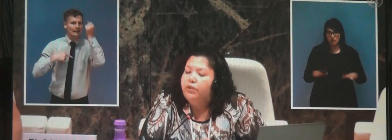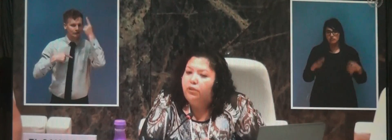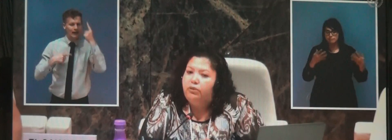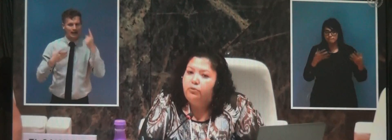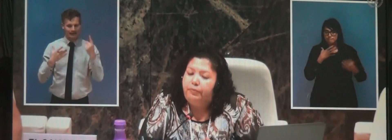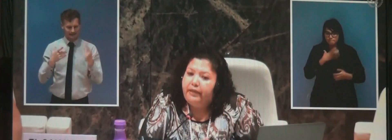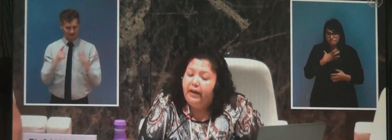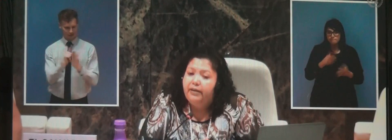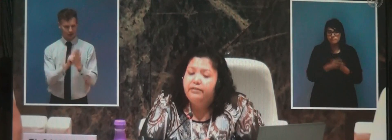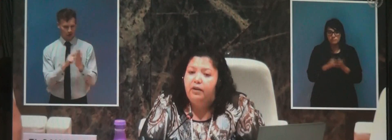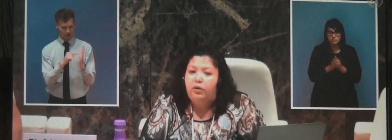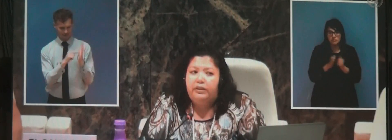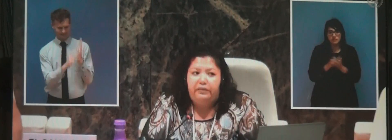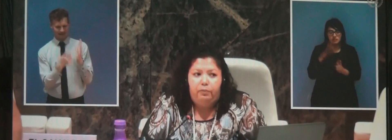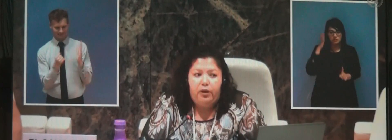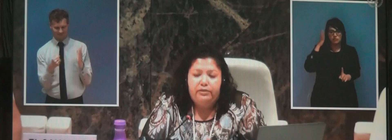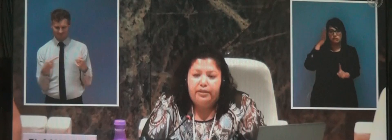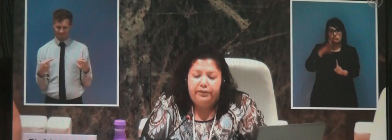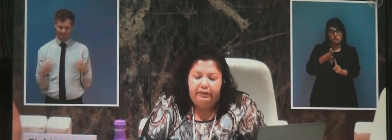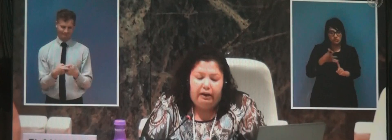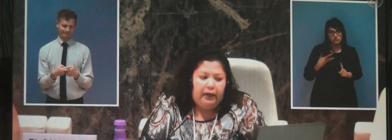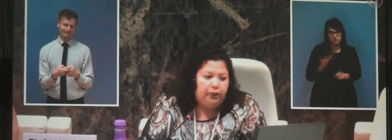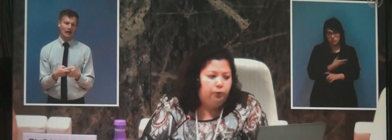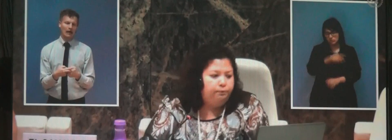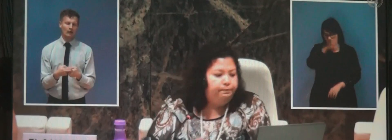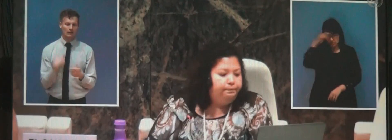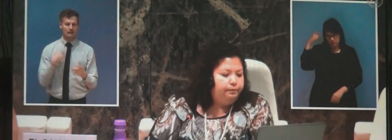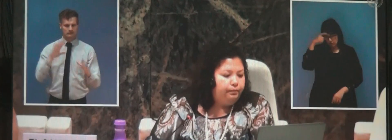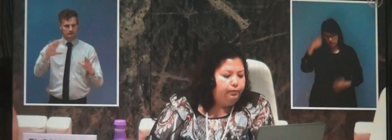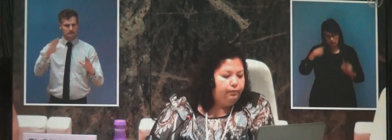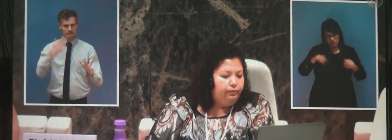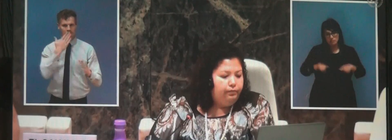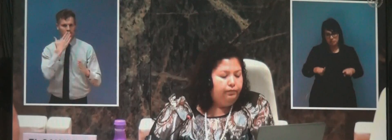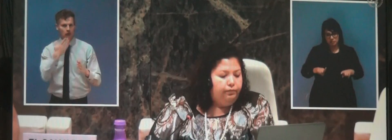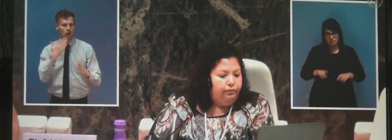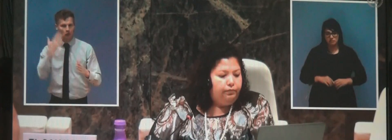es un reto a superar, que es algo que tenemos que seguir trabajando.